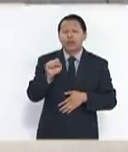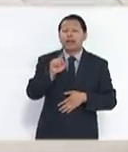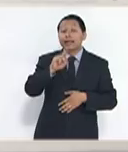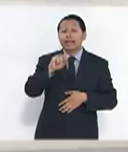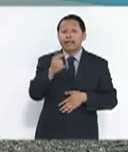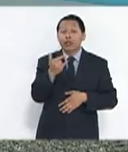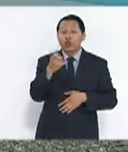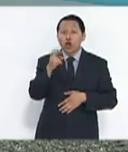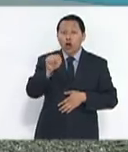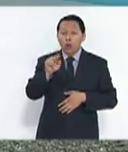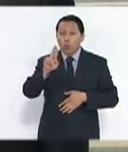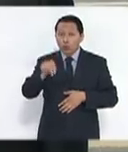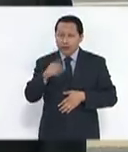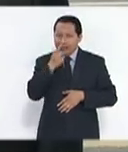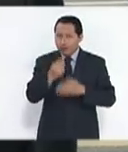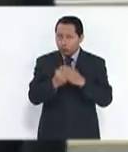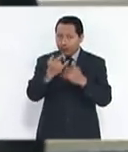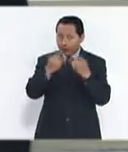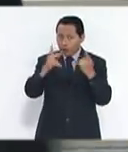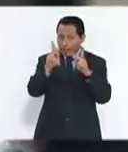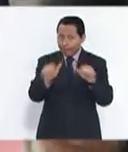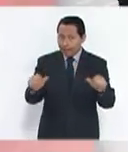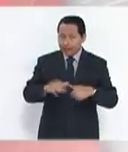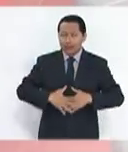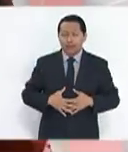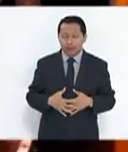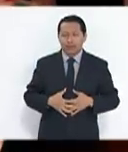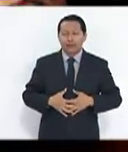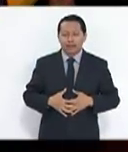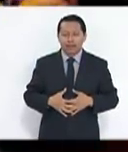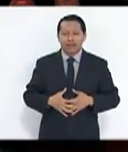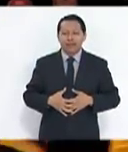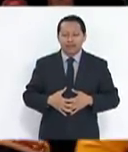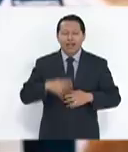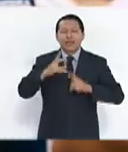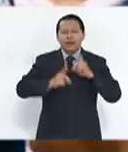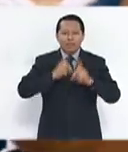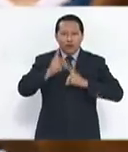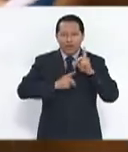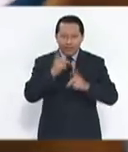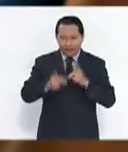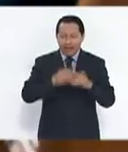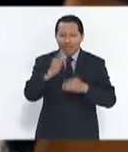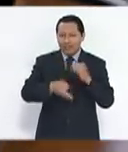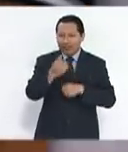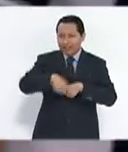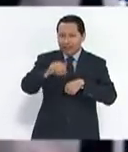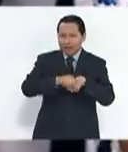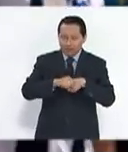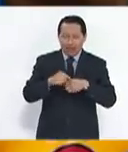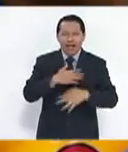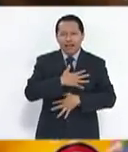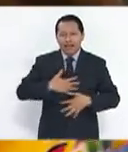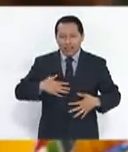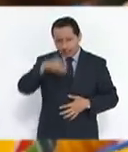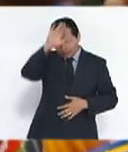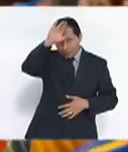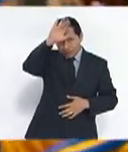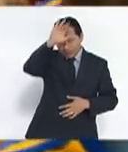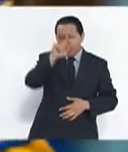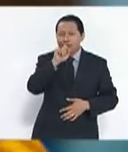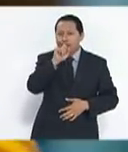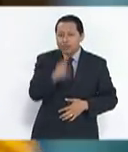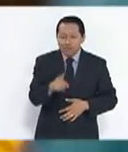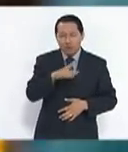dice que se escribe una nueva historia de paz. Y en los deportes, el fin de semana, Tigres y Monterrey disputarán